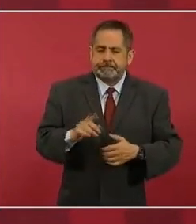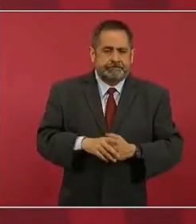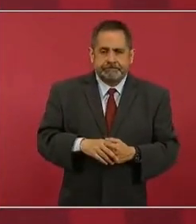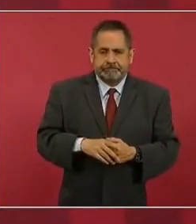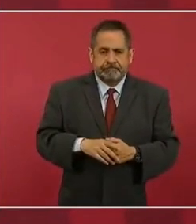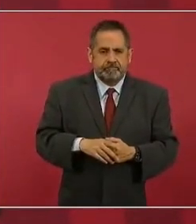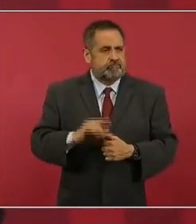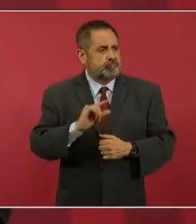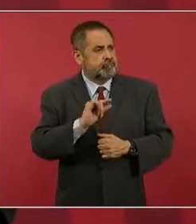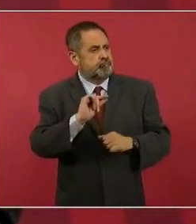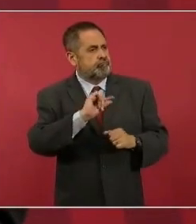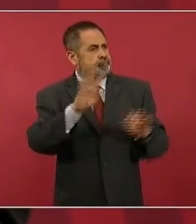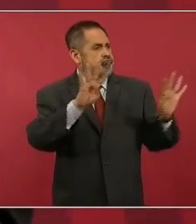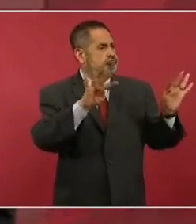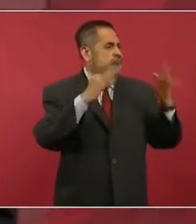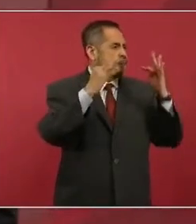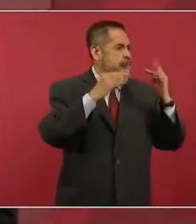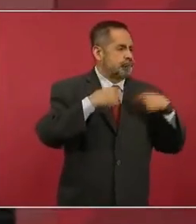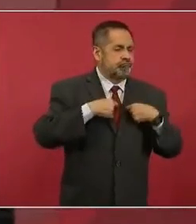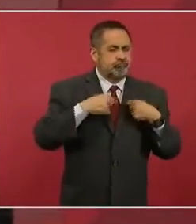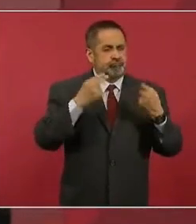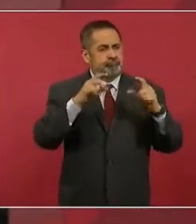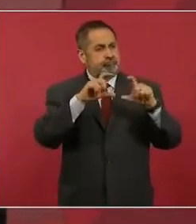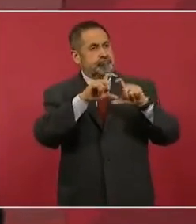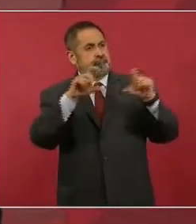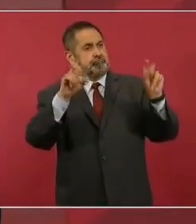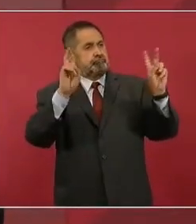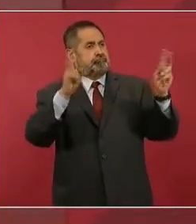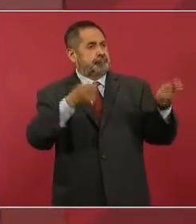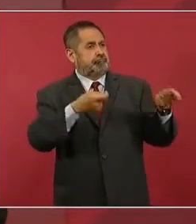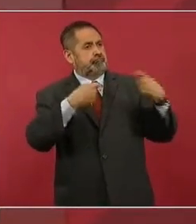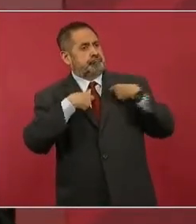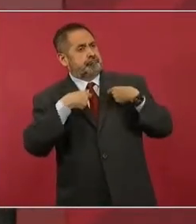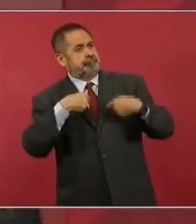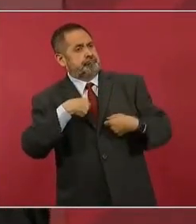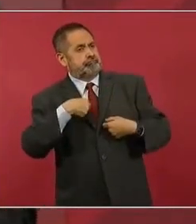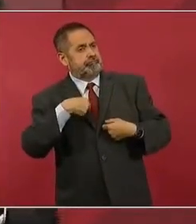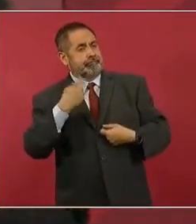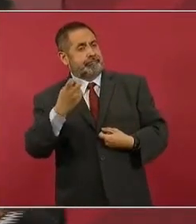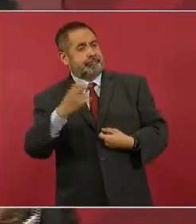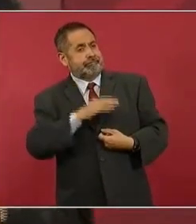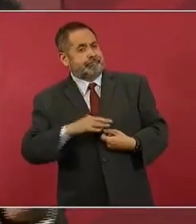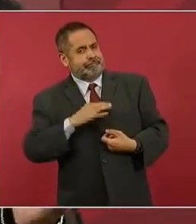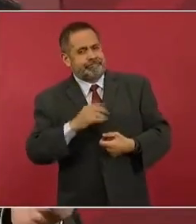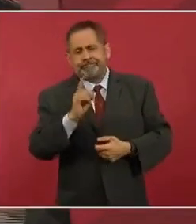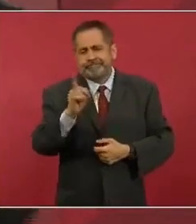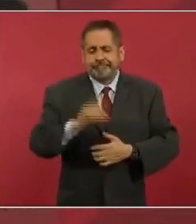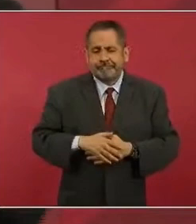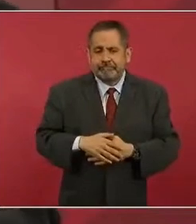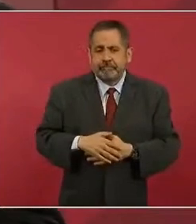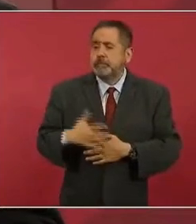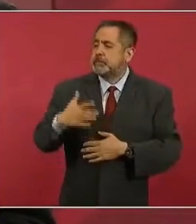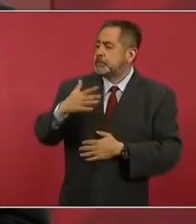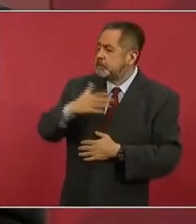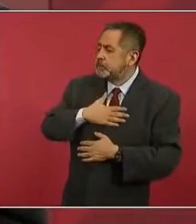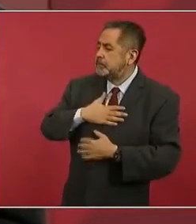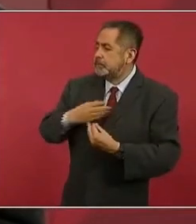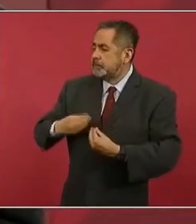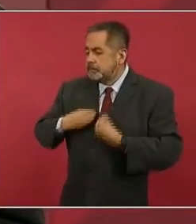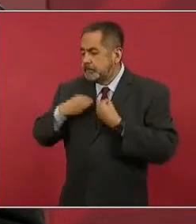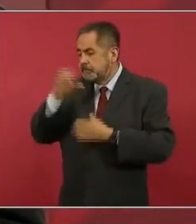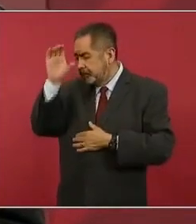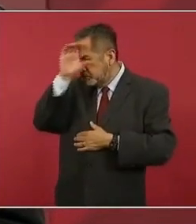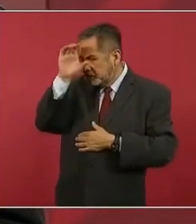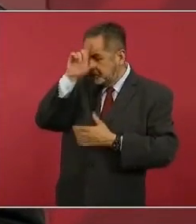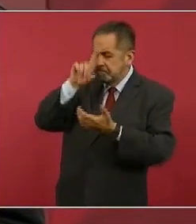la fama, los títulos. La verdadera felicidad es estar bien con uno mismo, estar bien con nuestra